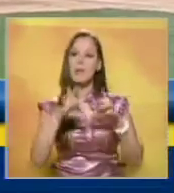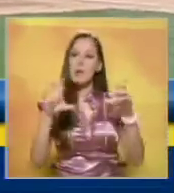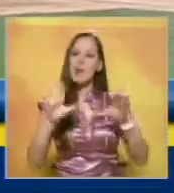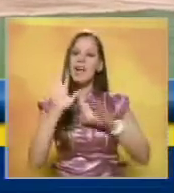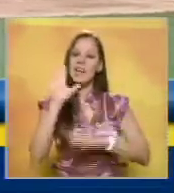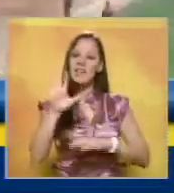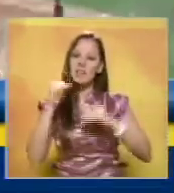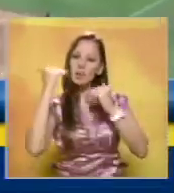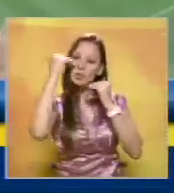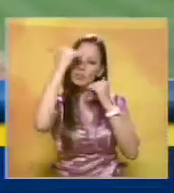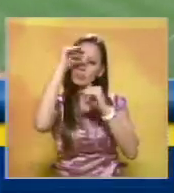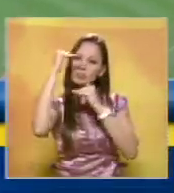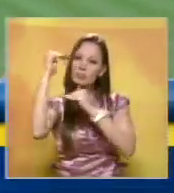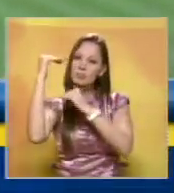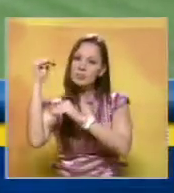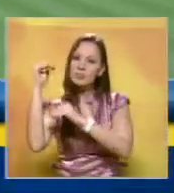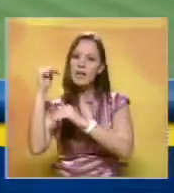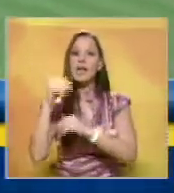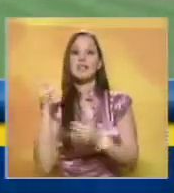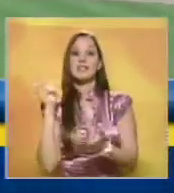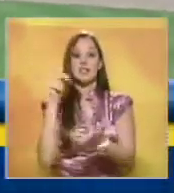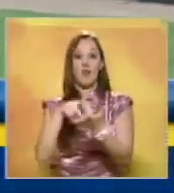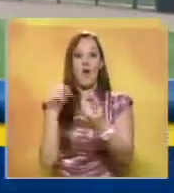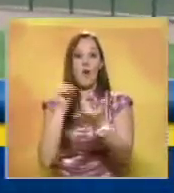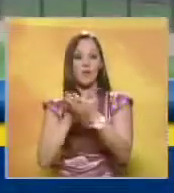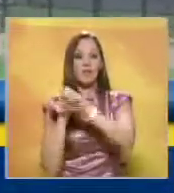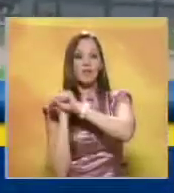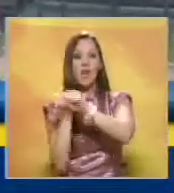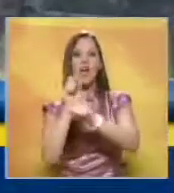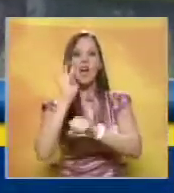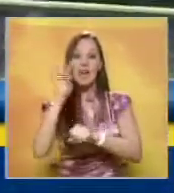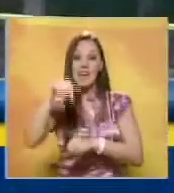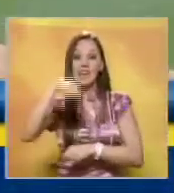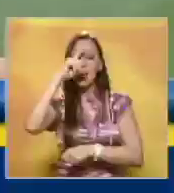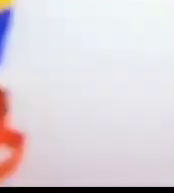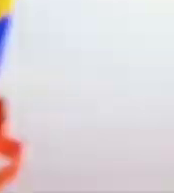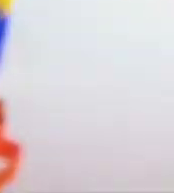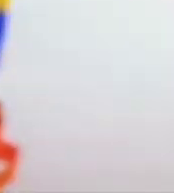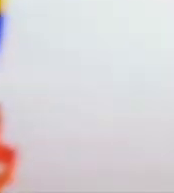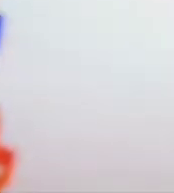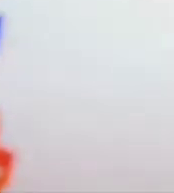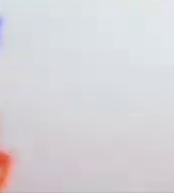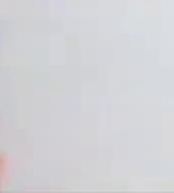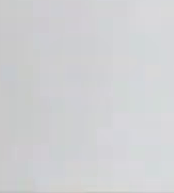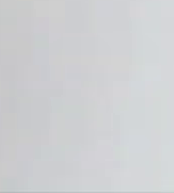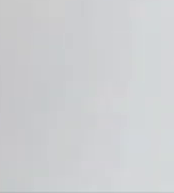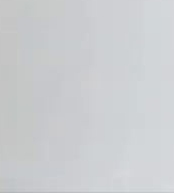quinto capítulo apareció Gerardo Parra con su cuarto jonrón del año. Batazo por el right field con 1-1.